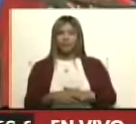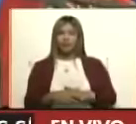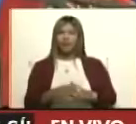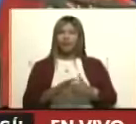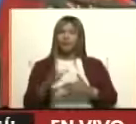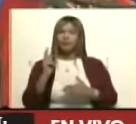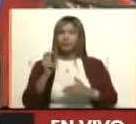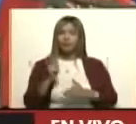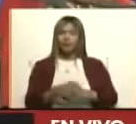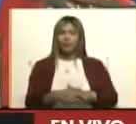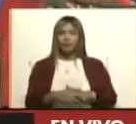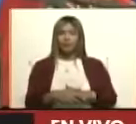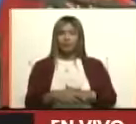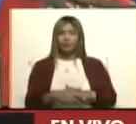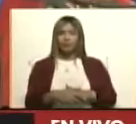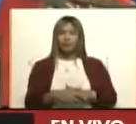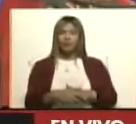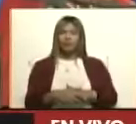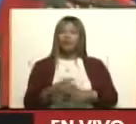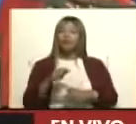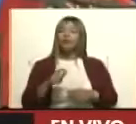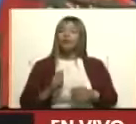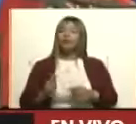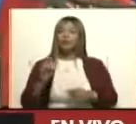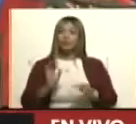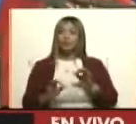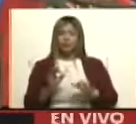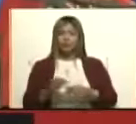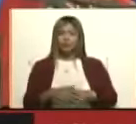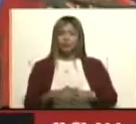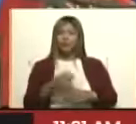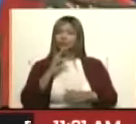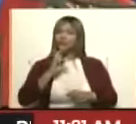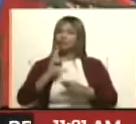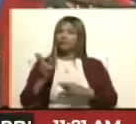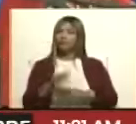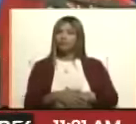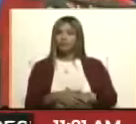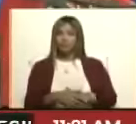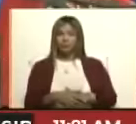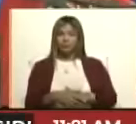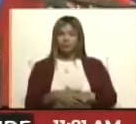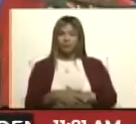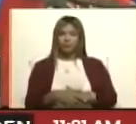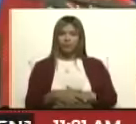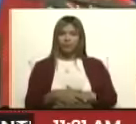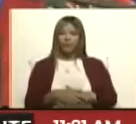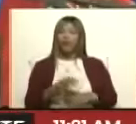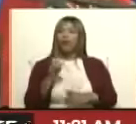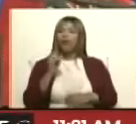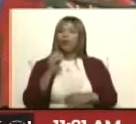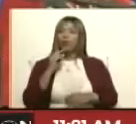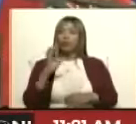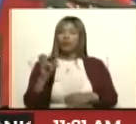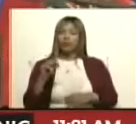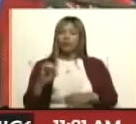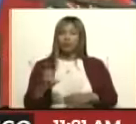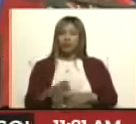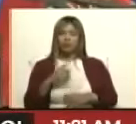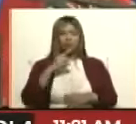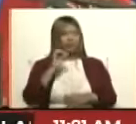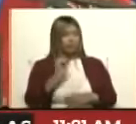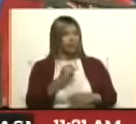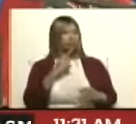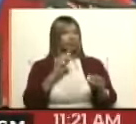la constitucionalidad. Y el Tribunal Supremo de Justicia le responde al Consejo Nacional Electoral si